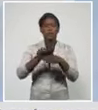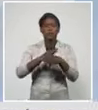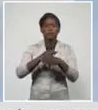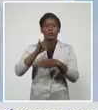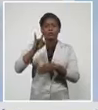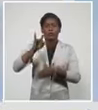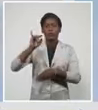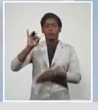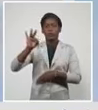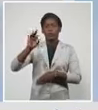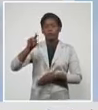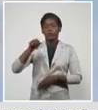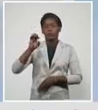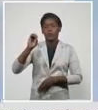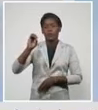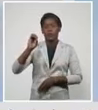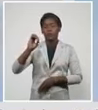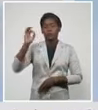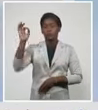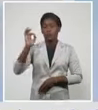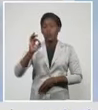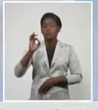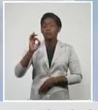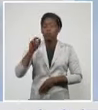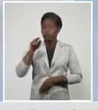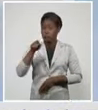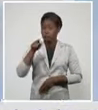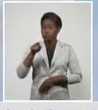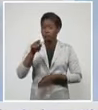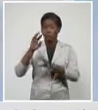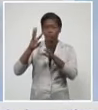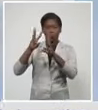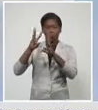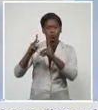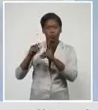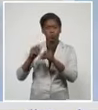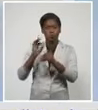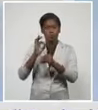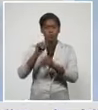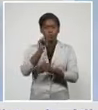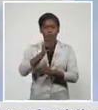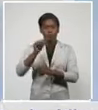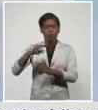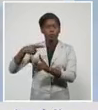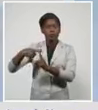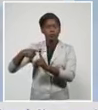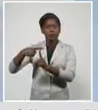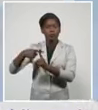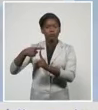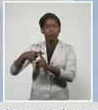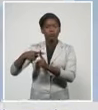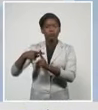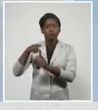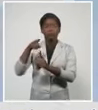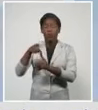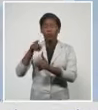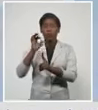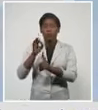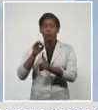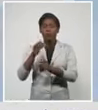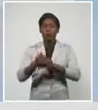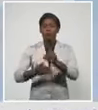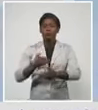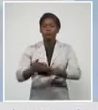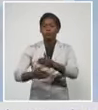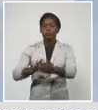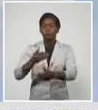98,08%, el 98,1% de todos los casos que están activos tienen una evolución